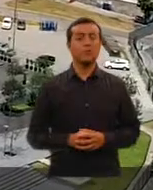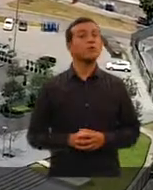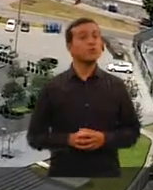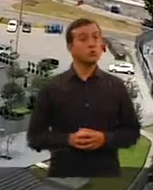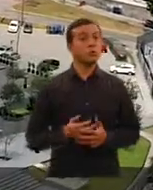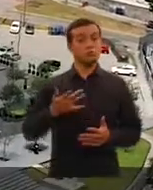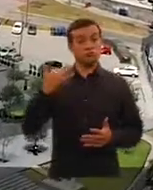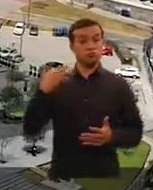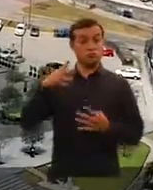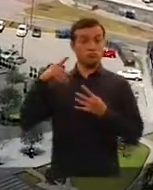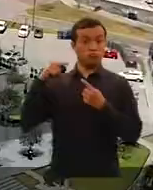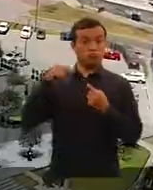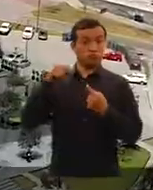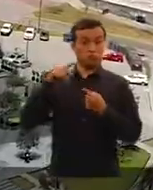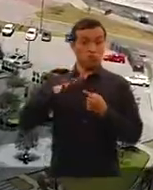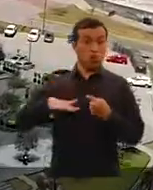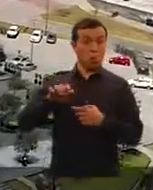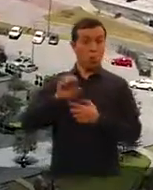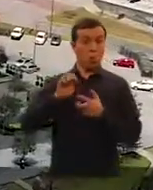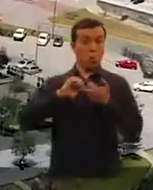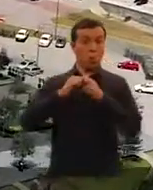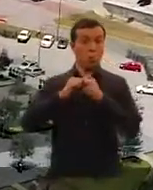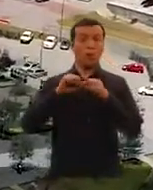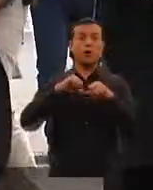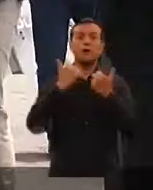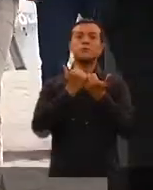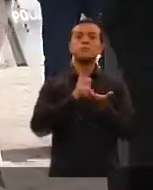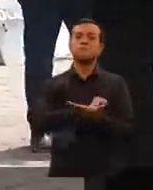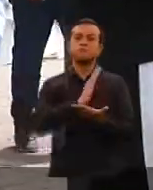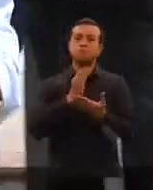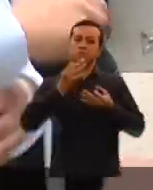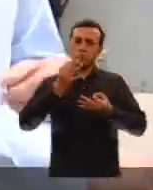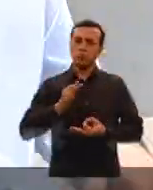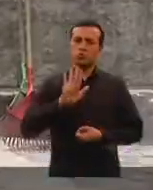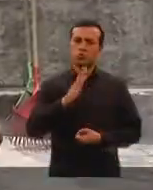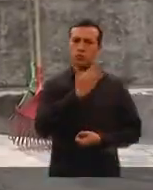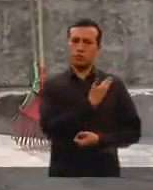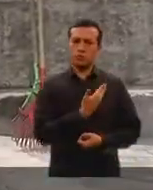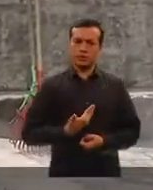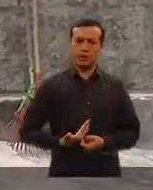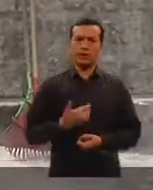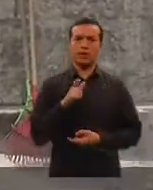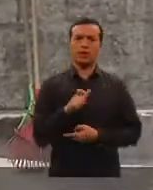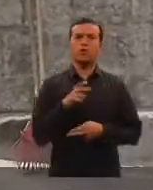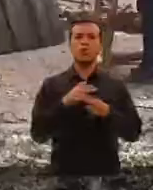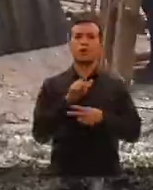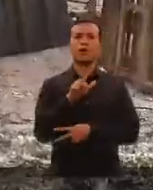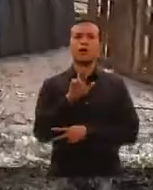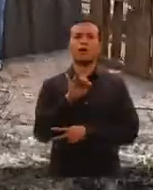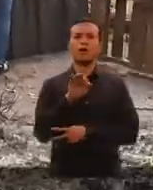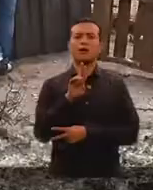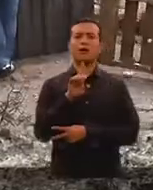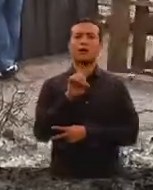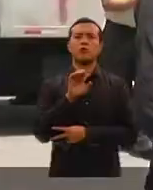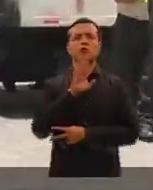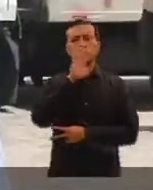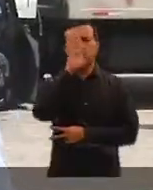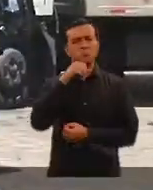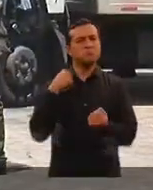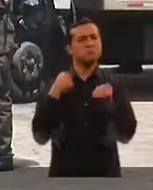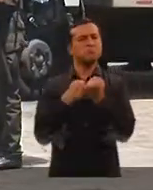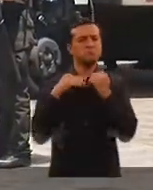En los días de confrontación que vivió el Ecuador, la Asamblea Nacional, de mano de su presidente César Litardo, estuvo siempre del lado